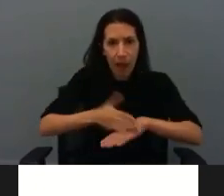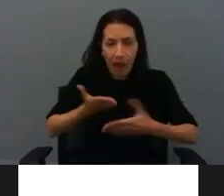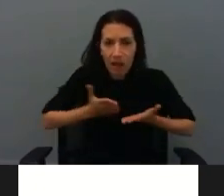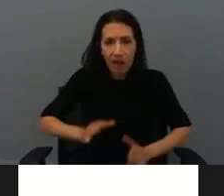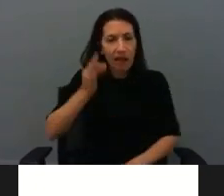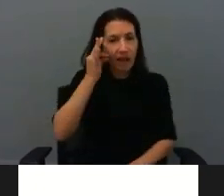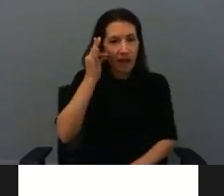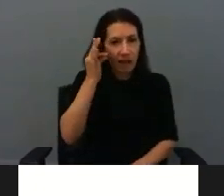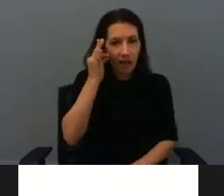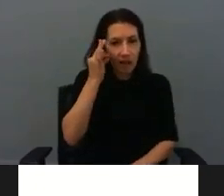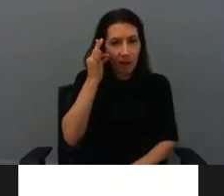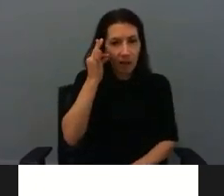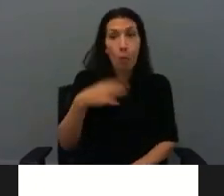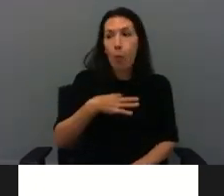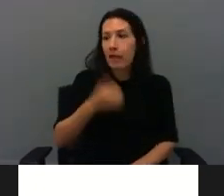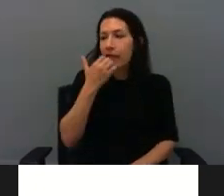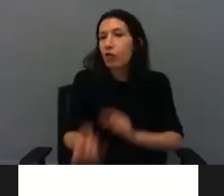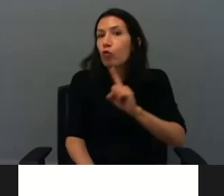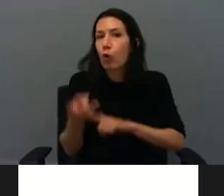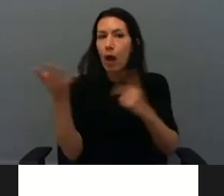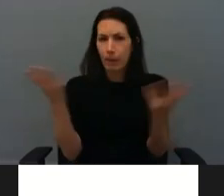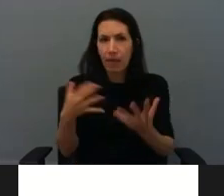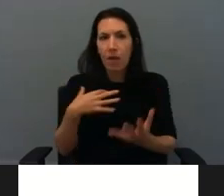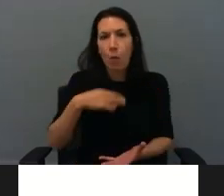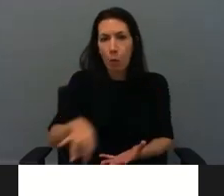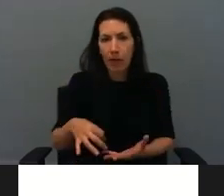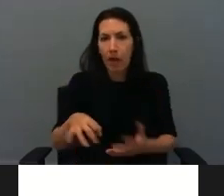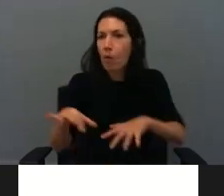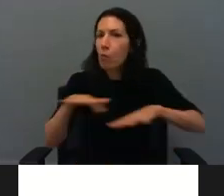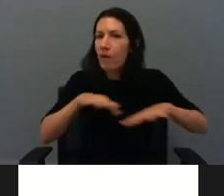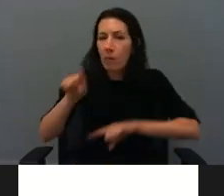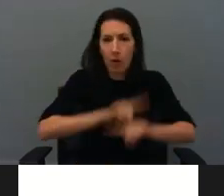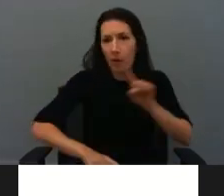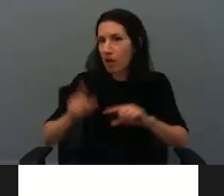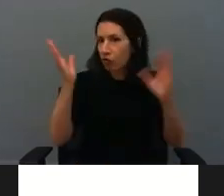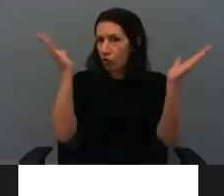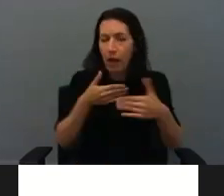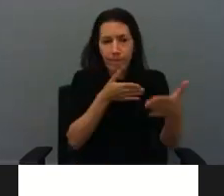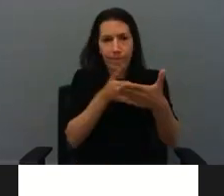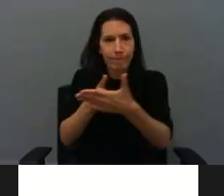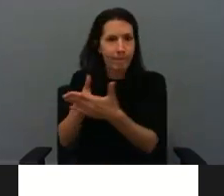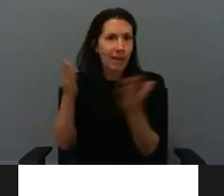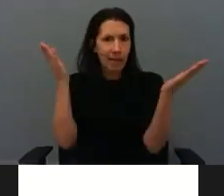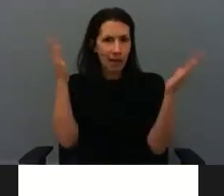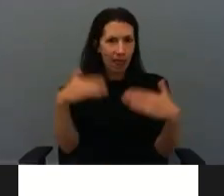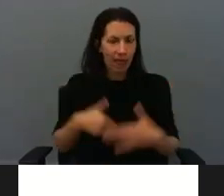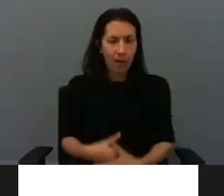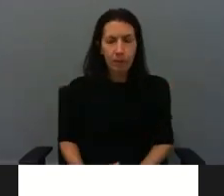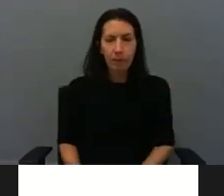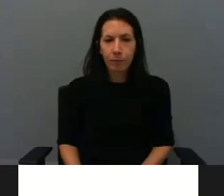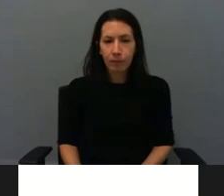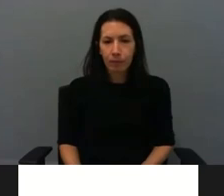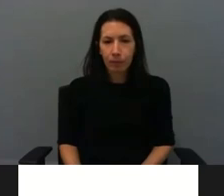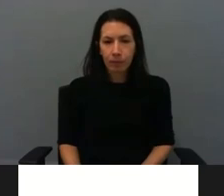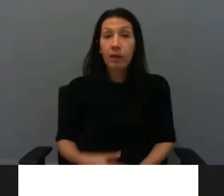un momento de emergencia poder manejar ese tipo de situaciones con facilidad. Y